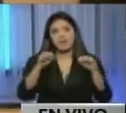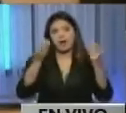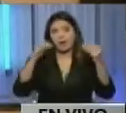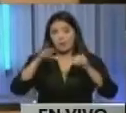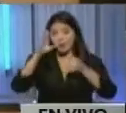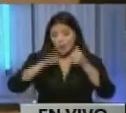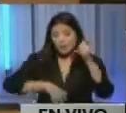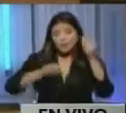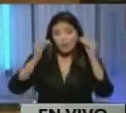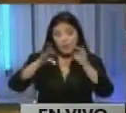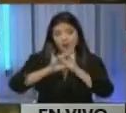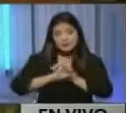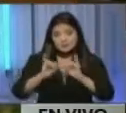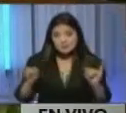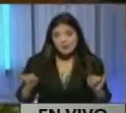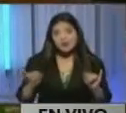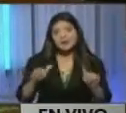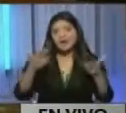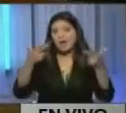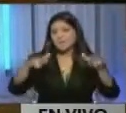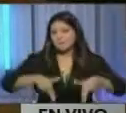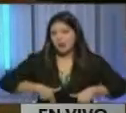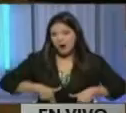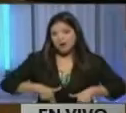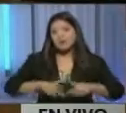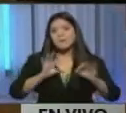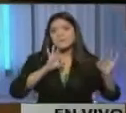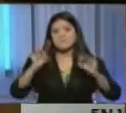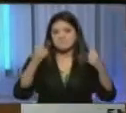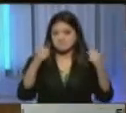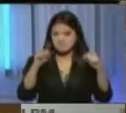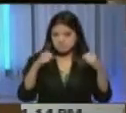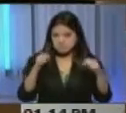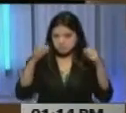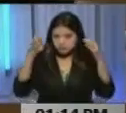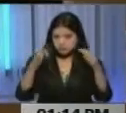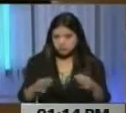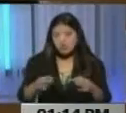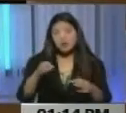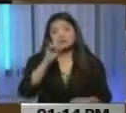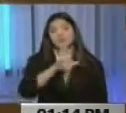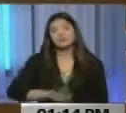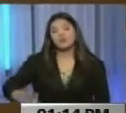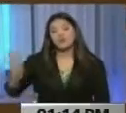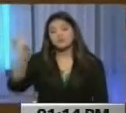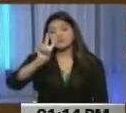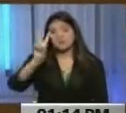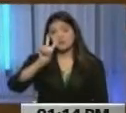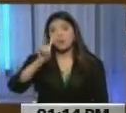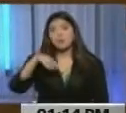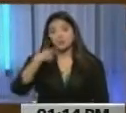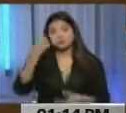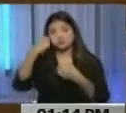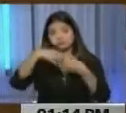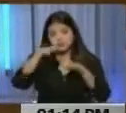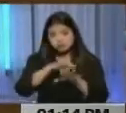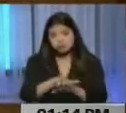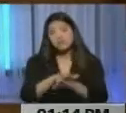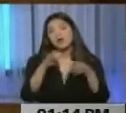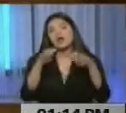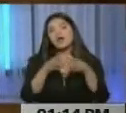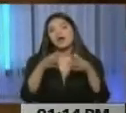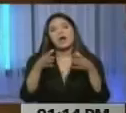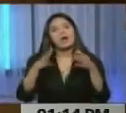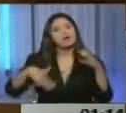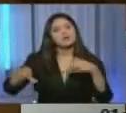final y la dejación de armas, y preparar la institucionalidad y al país para la reincorporación de la FARC a la vida